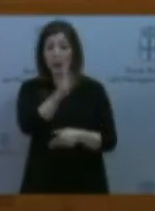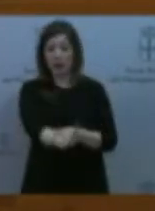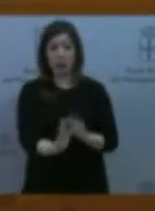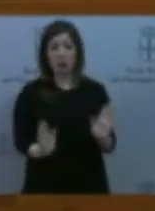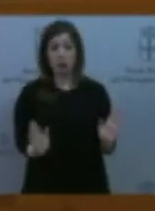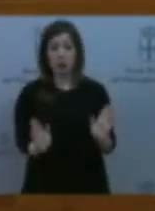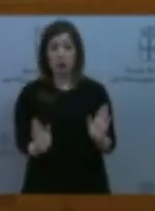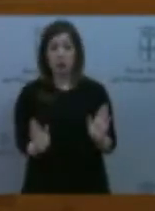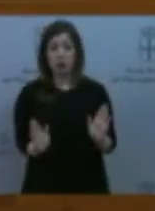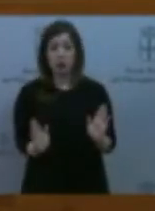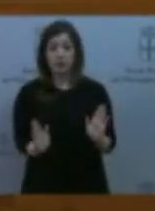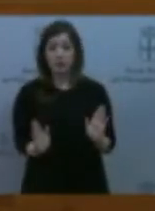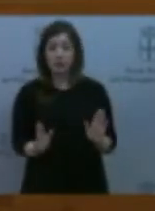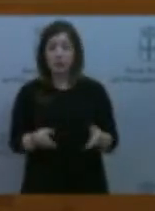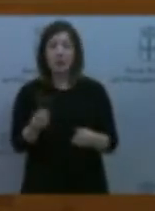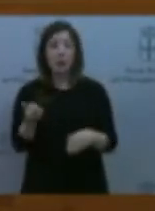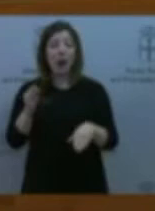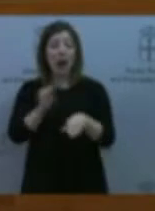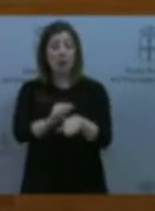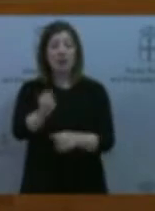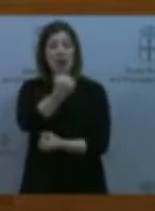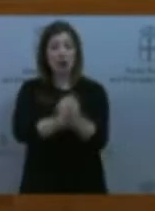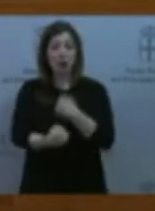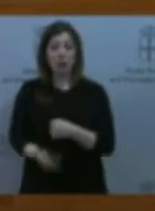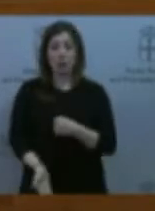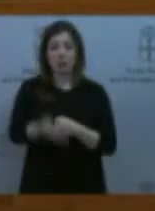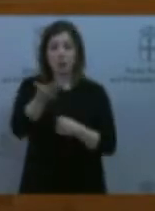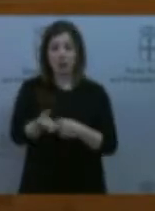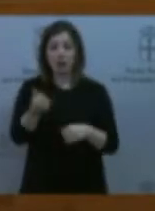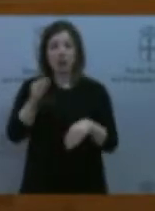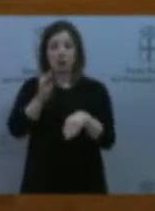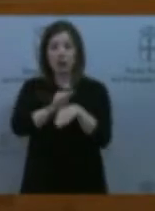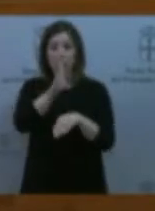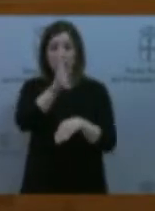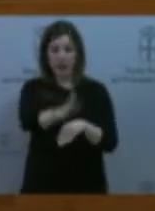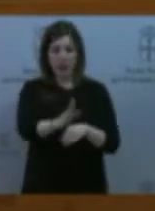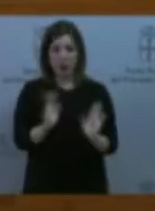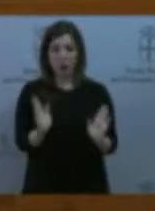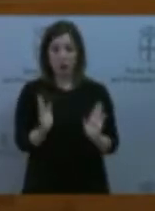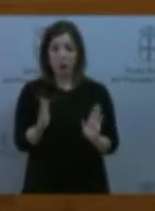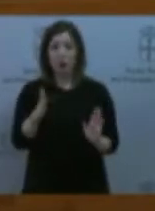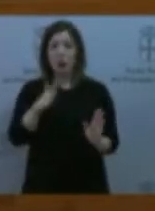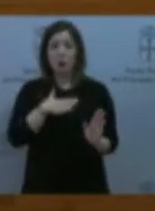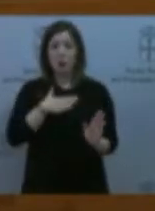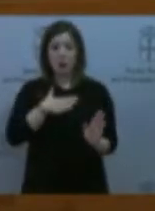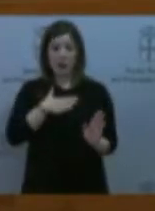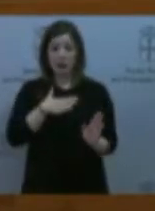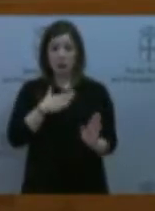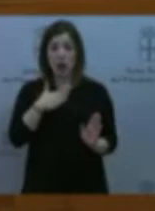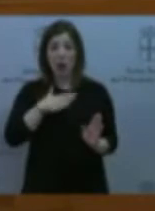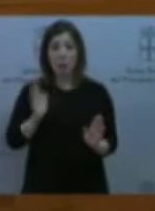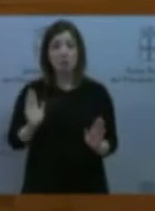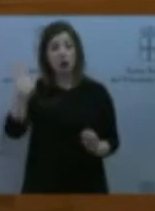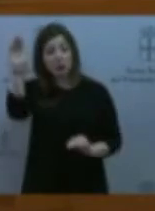muy importantes, subvenciones directas a los propietarios de los montes y también a los ayuntamientos y las